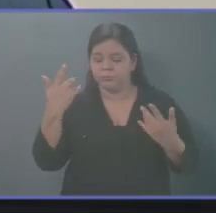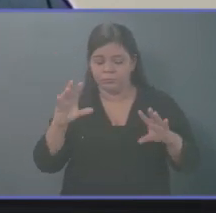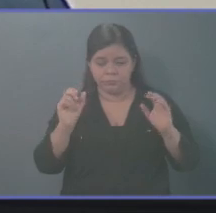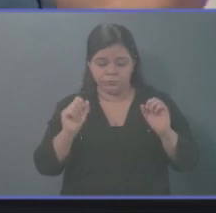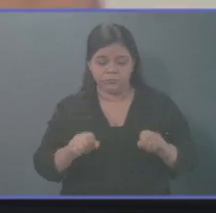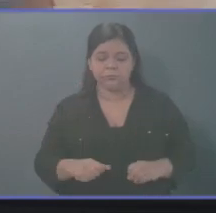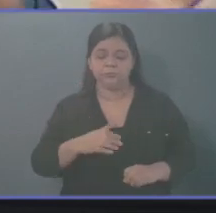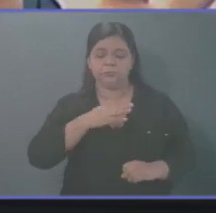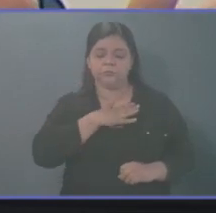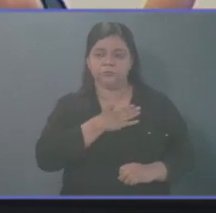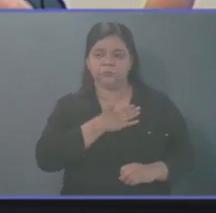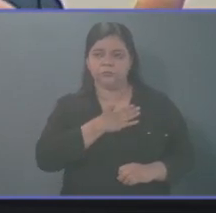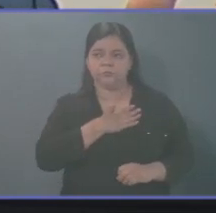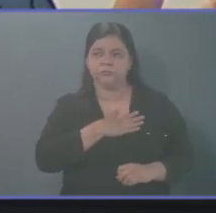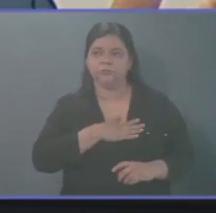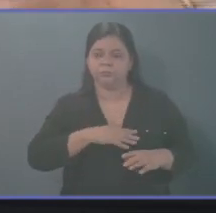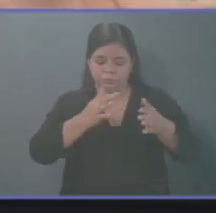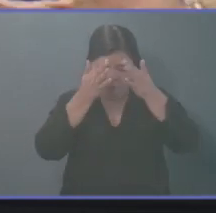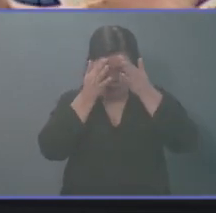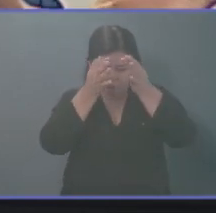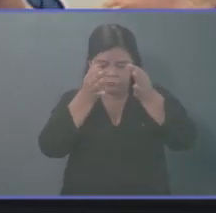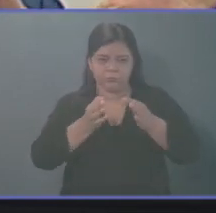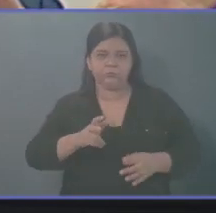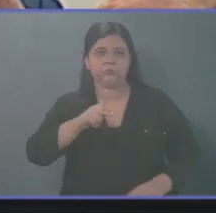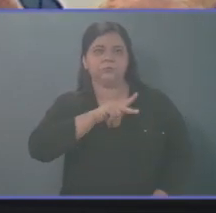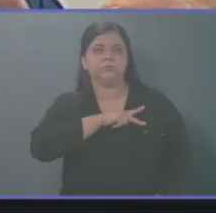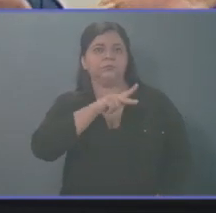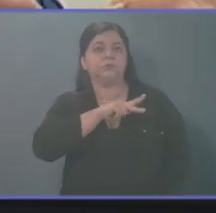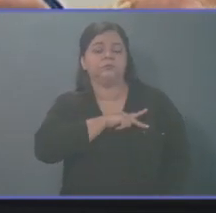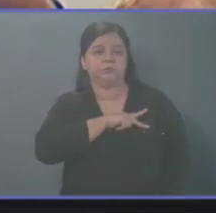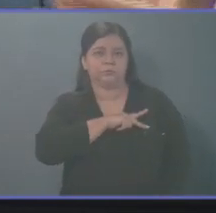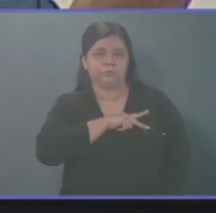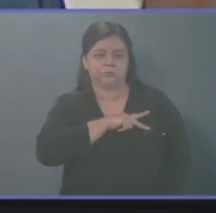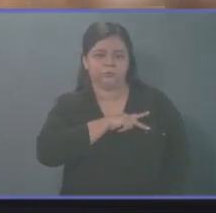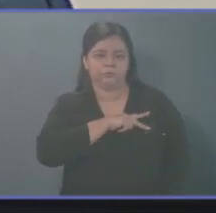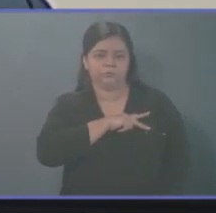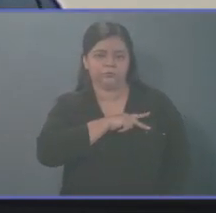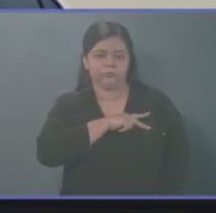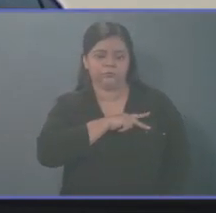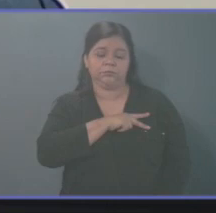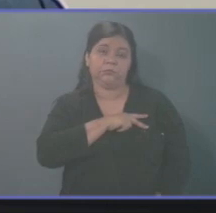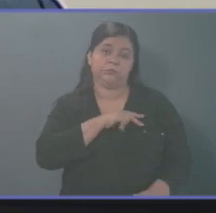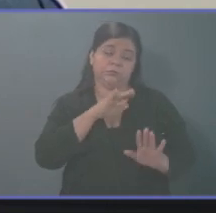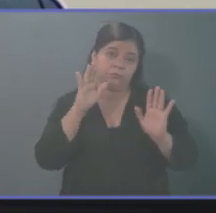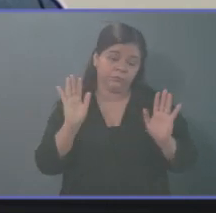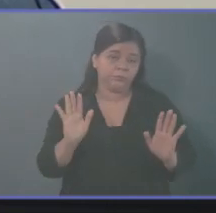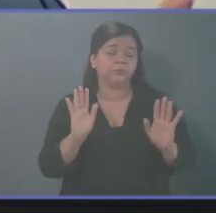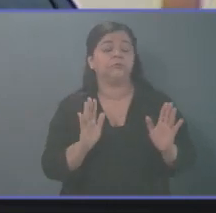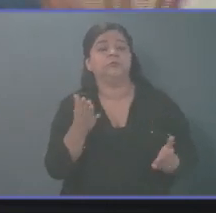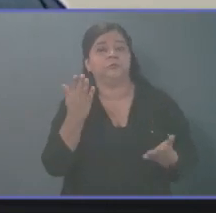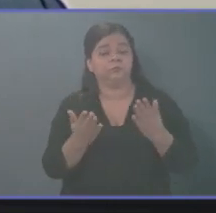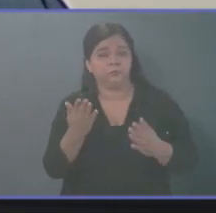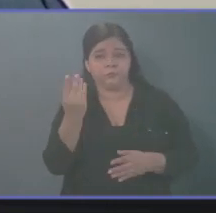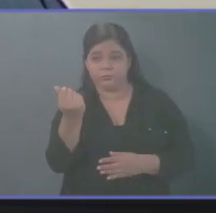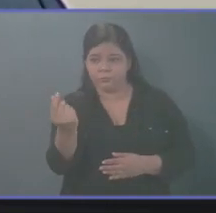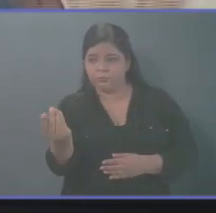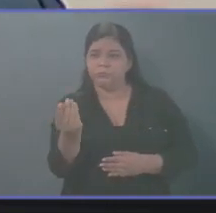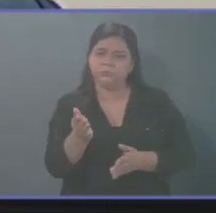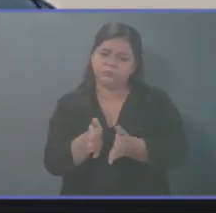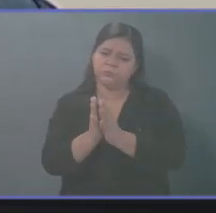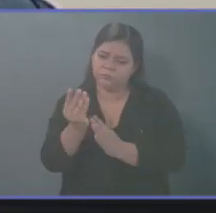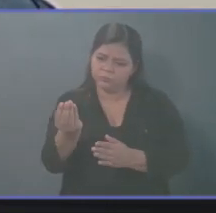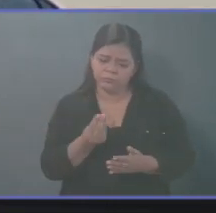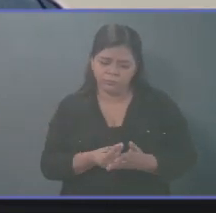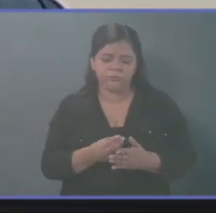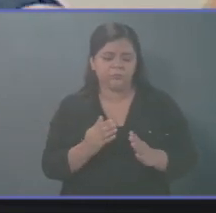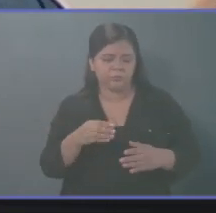también su decisión muy personal. O se quedan con el dinero porque lo utilizaron para enfrentar